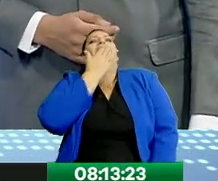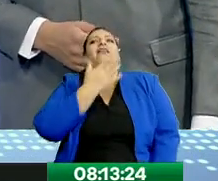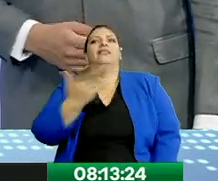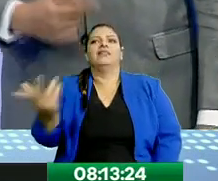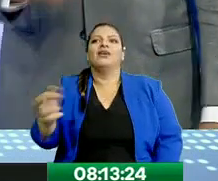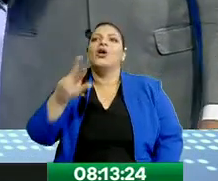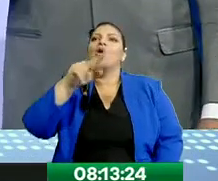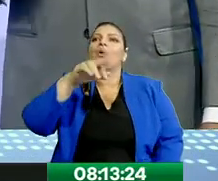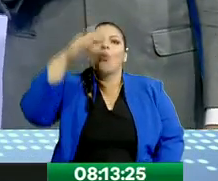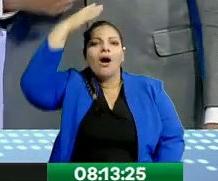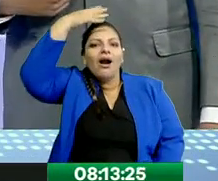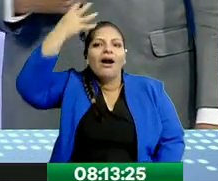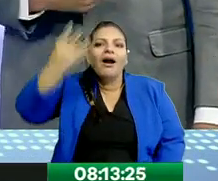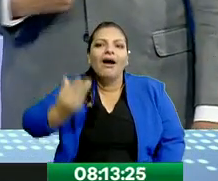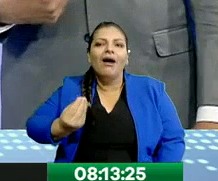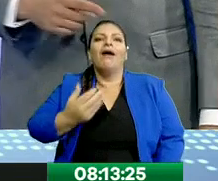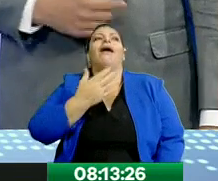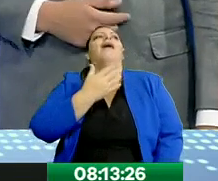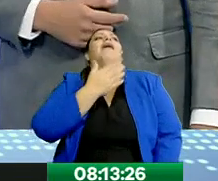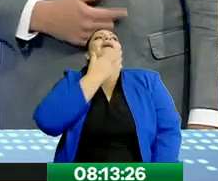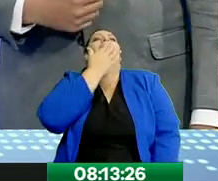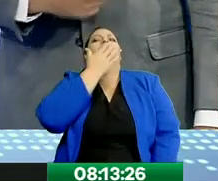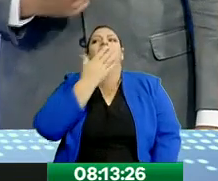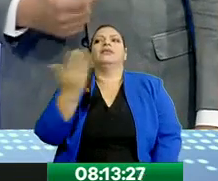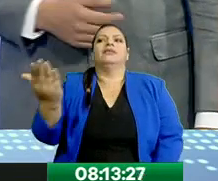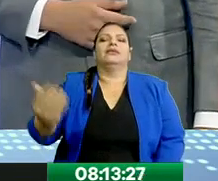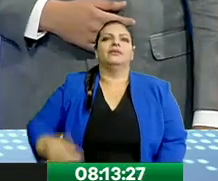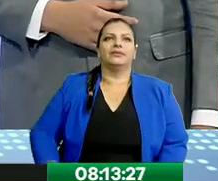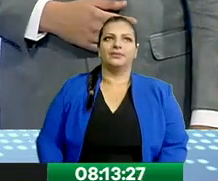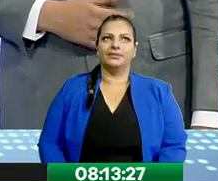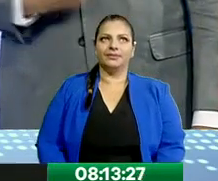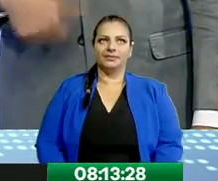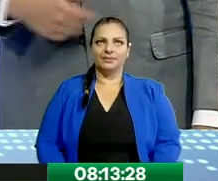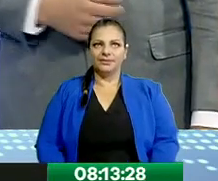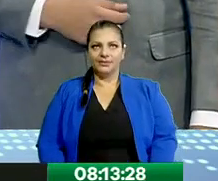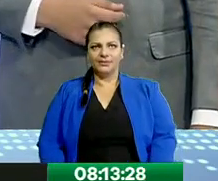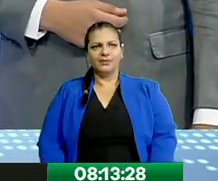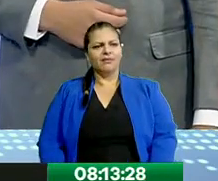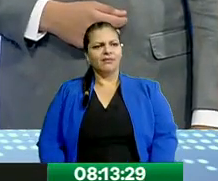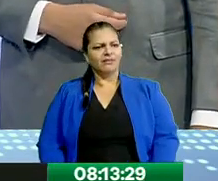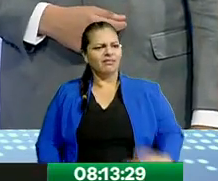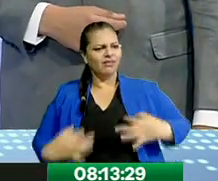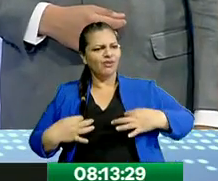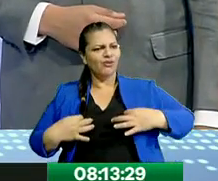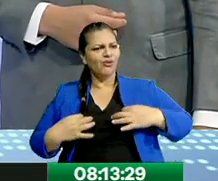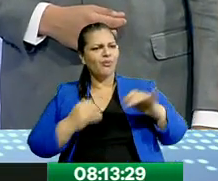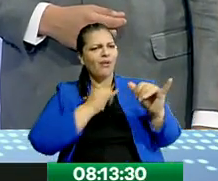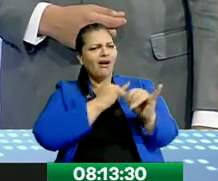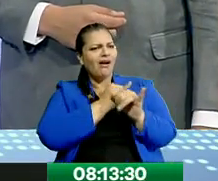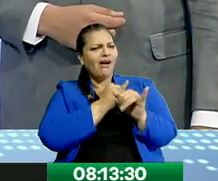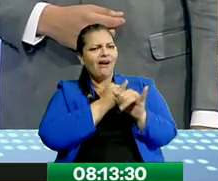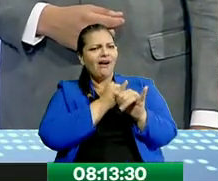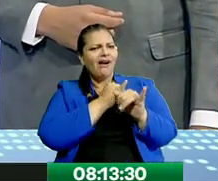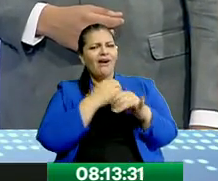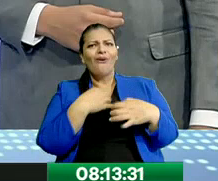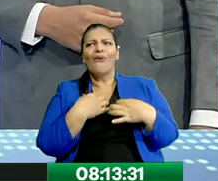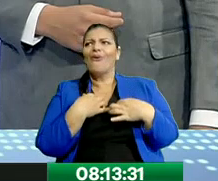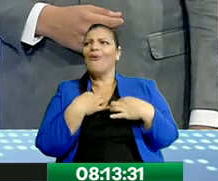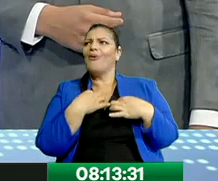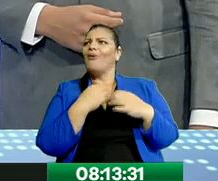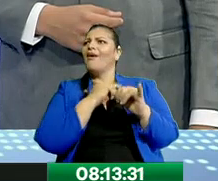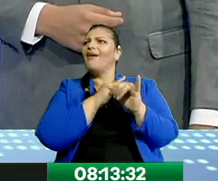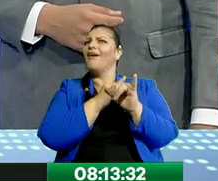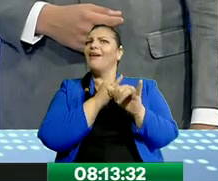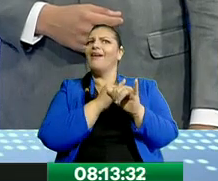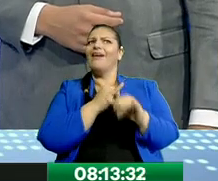Característico, digo. Hola, nos dicen acá producción que hemos ido a hacer 2x1 en Terno. Van en la primera y la segunda es gratis. ¿Cómo